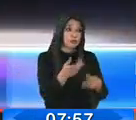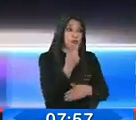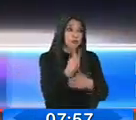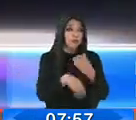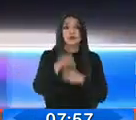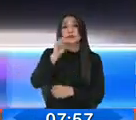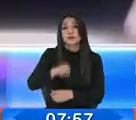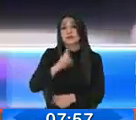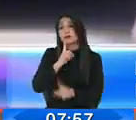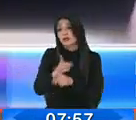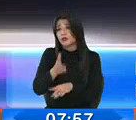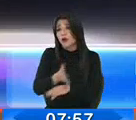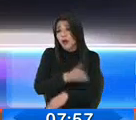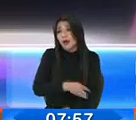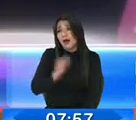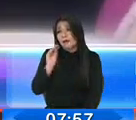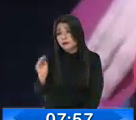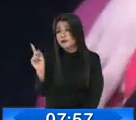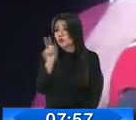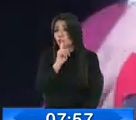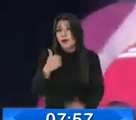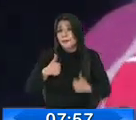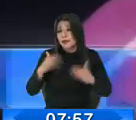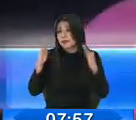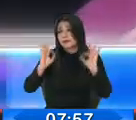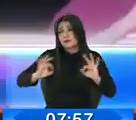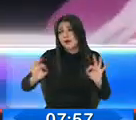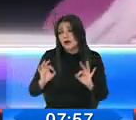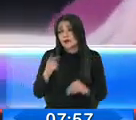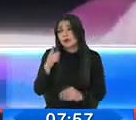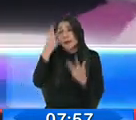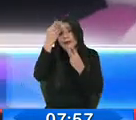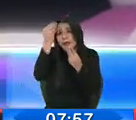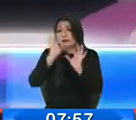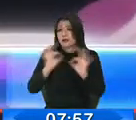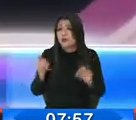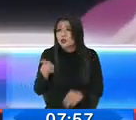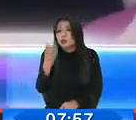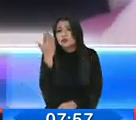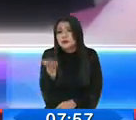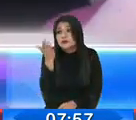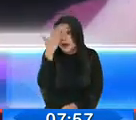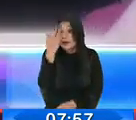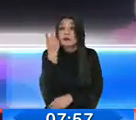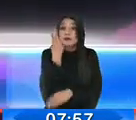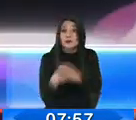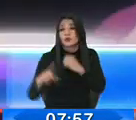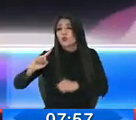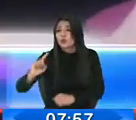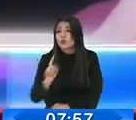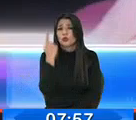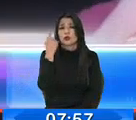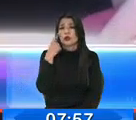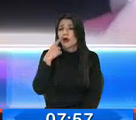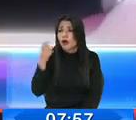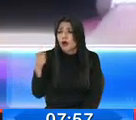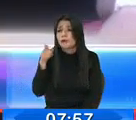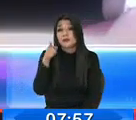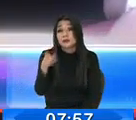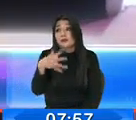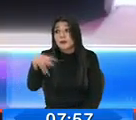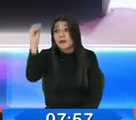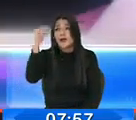ya te he hablado, pero tú no me haces caso, papito. Sabes que tú eres mi único hijo, Dios mío, varón, y tú...